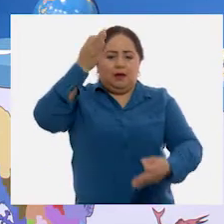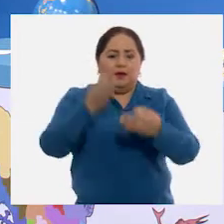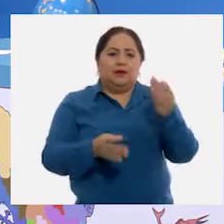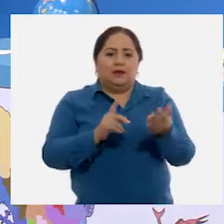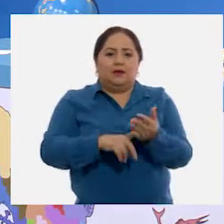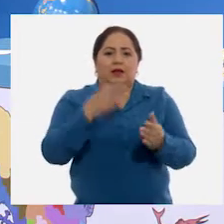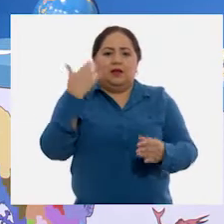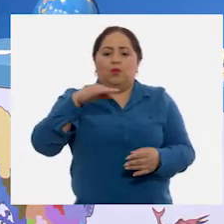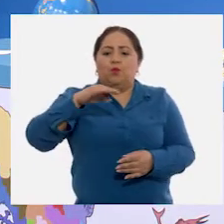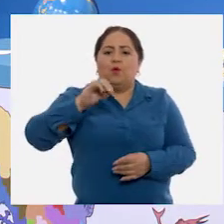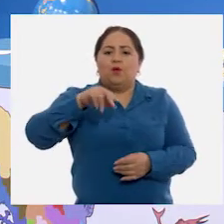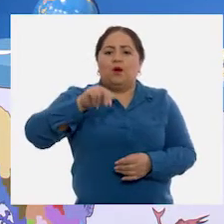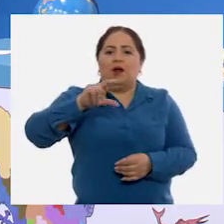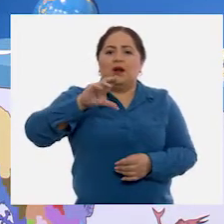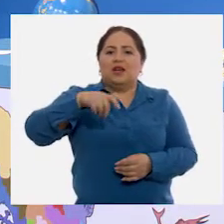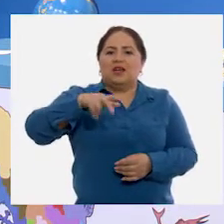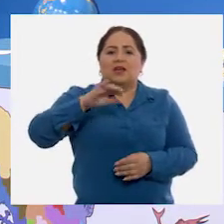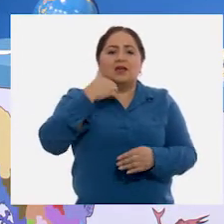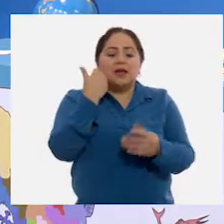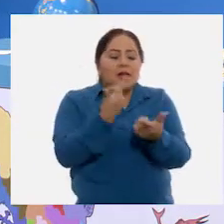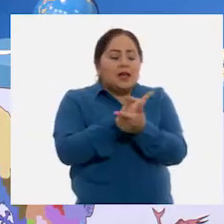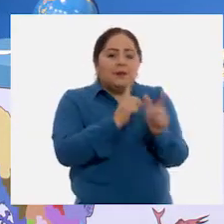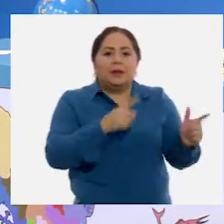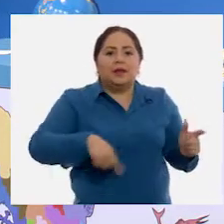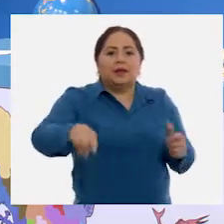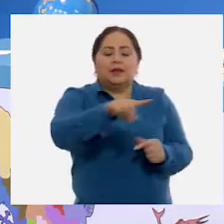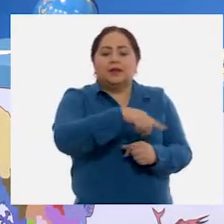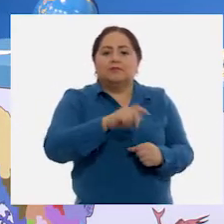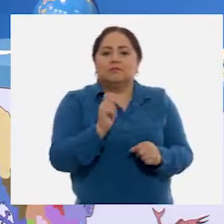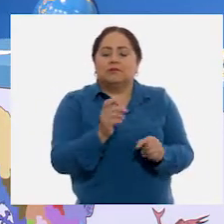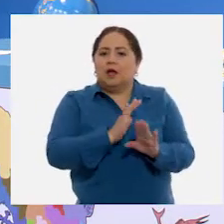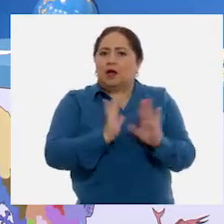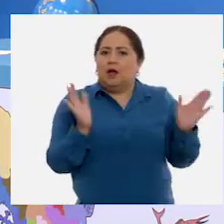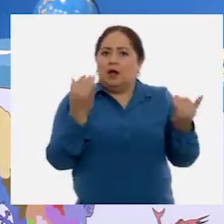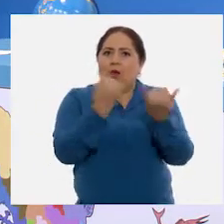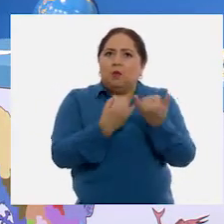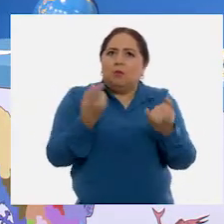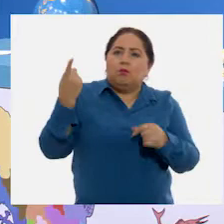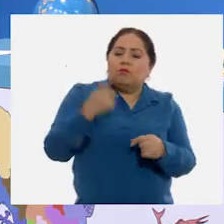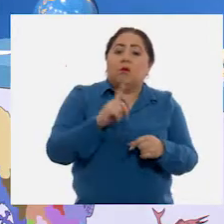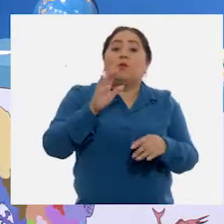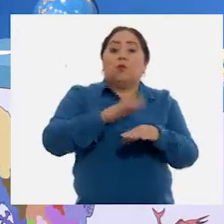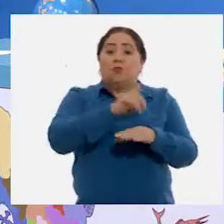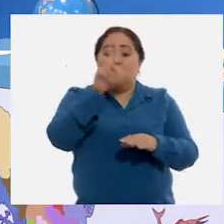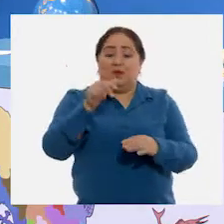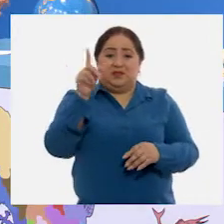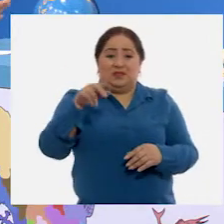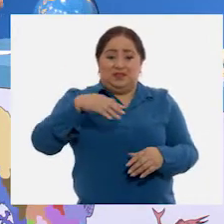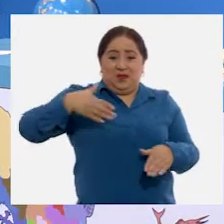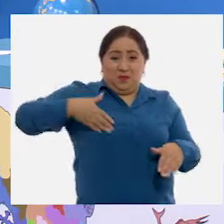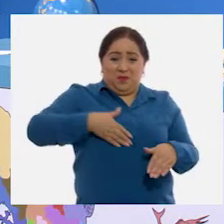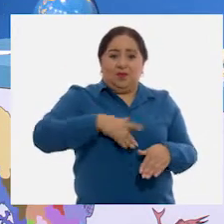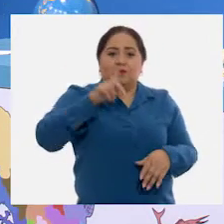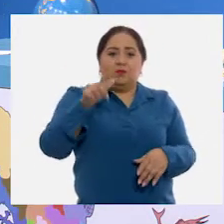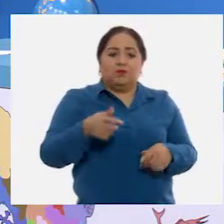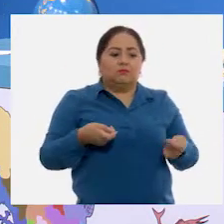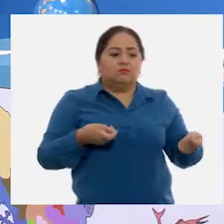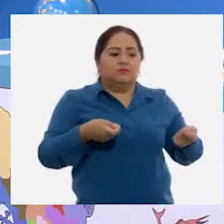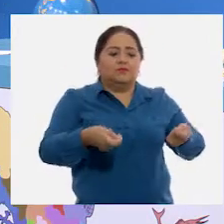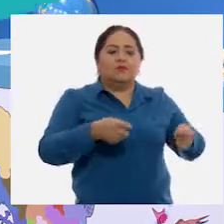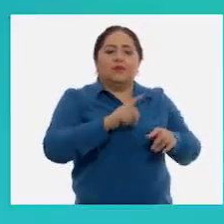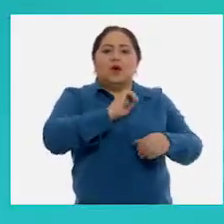las monarquías y adoptar la libertad. Y para 1811 Napoleón prácticamente dominaba